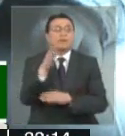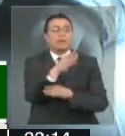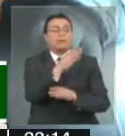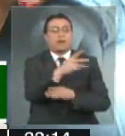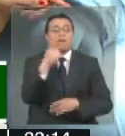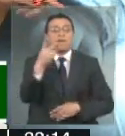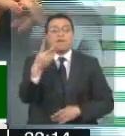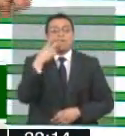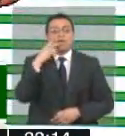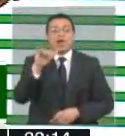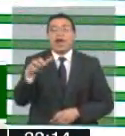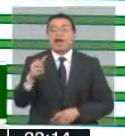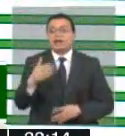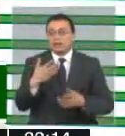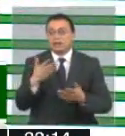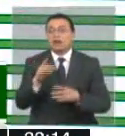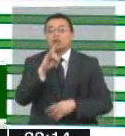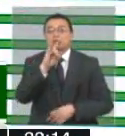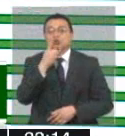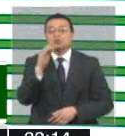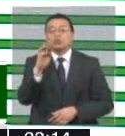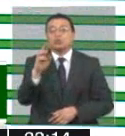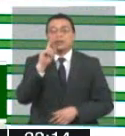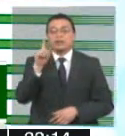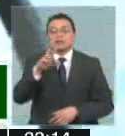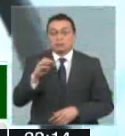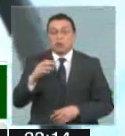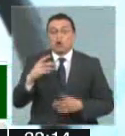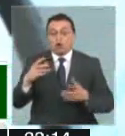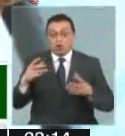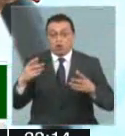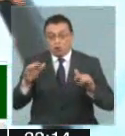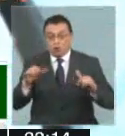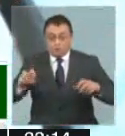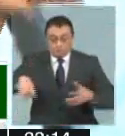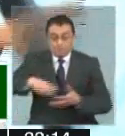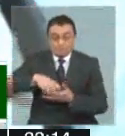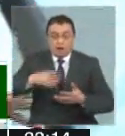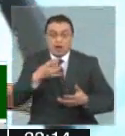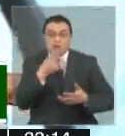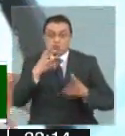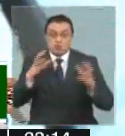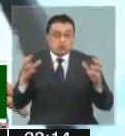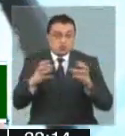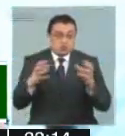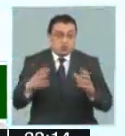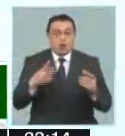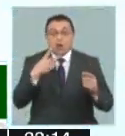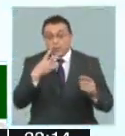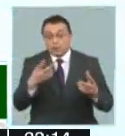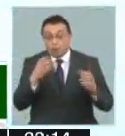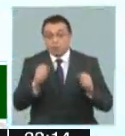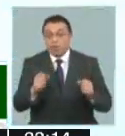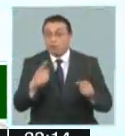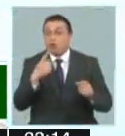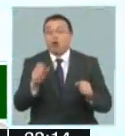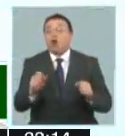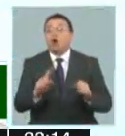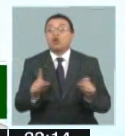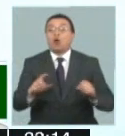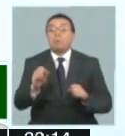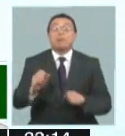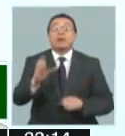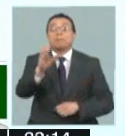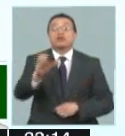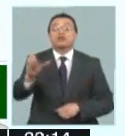preguntar a Carito, después te voy a preguntar a ti respecto del turismo, además extremo, porque esa es otra vertiente, además de si se puede hacer o no turismo extremo para las